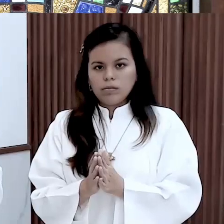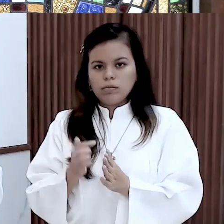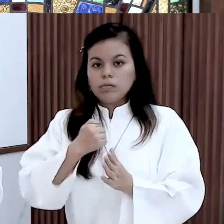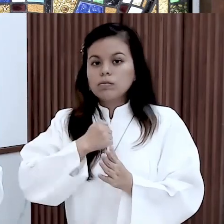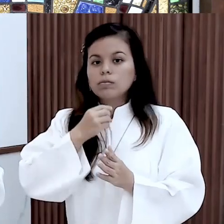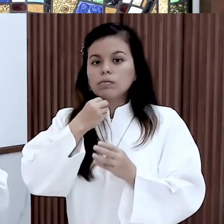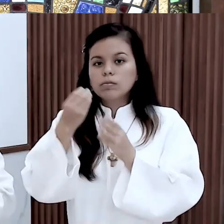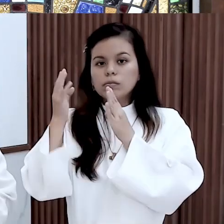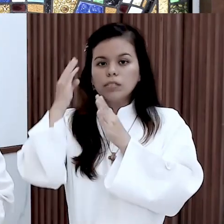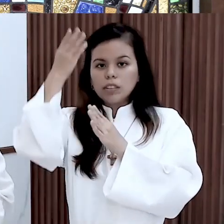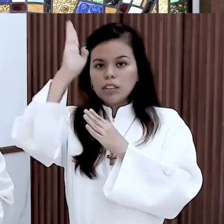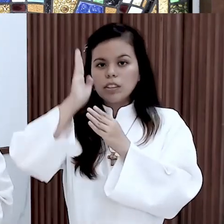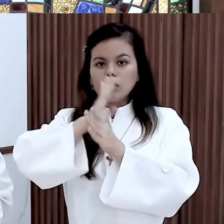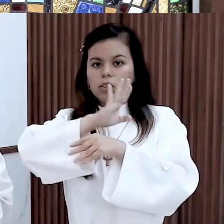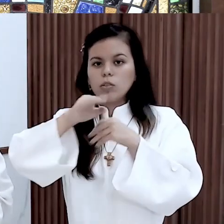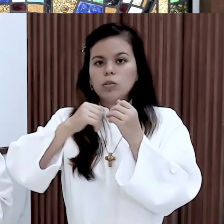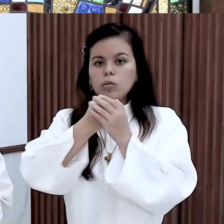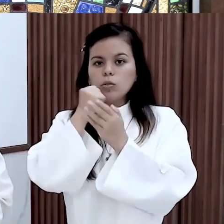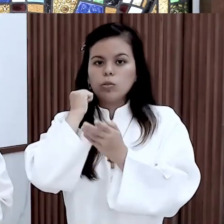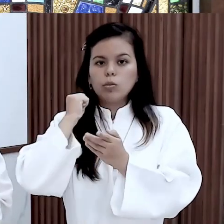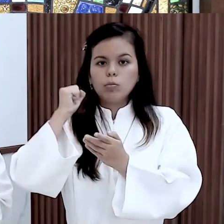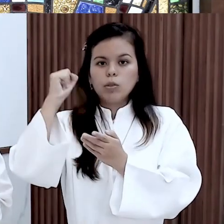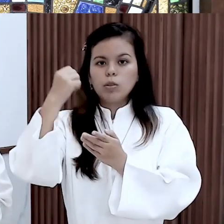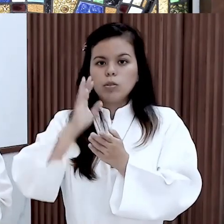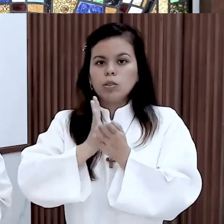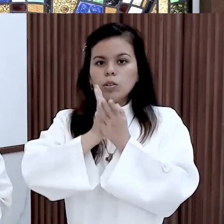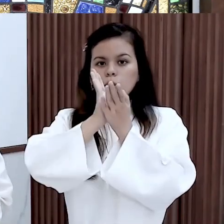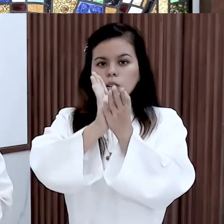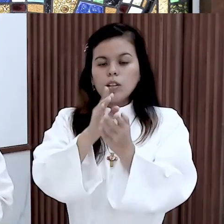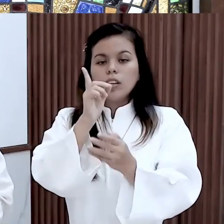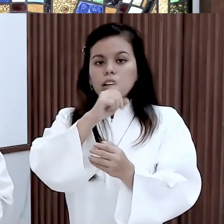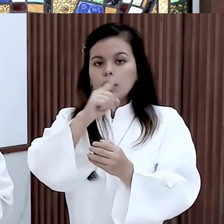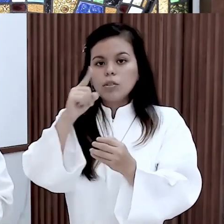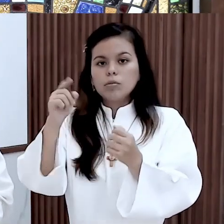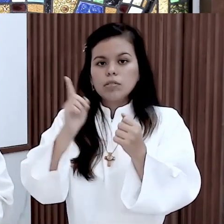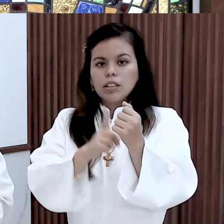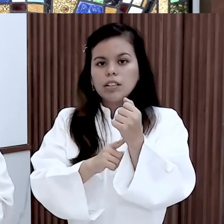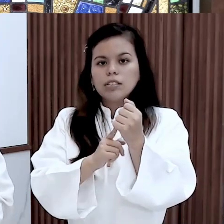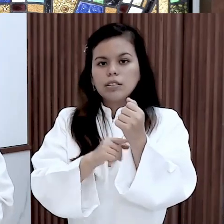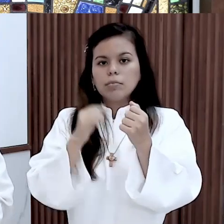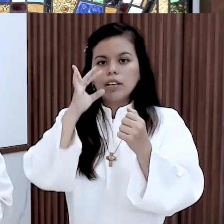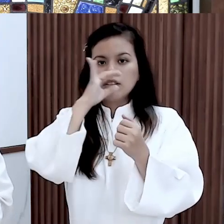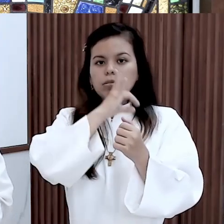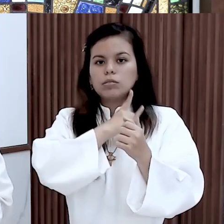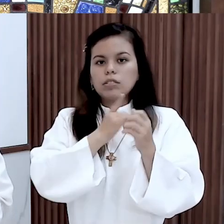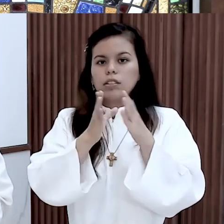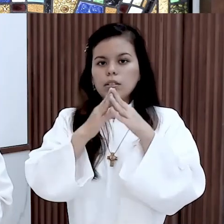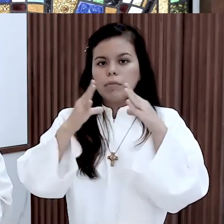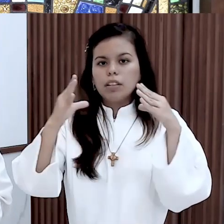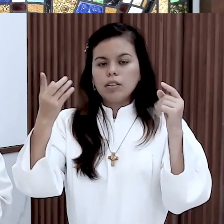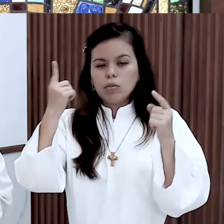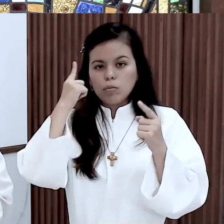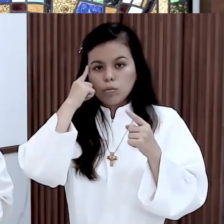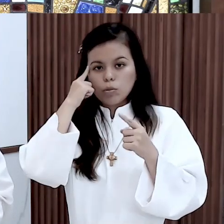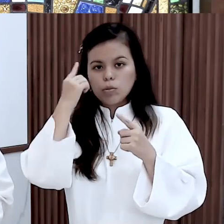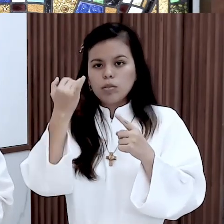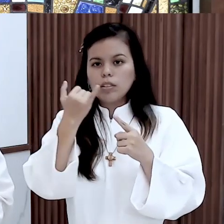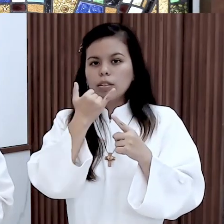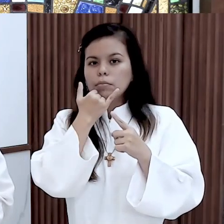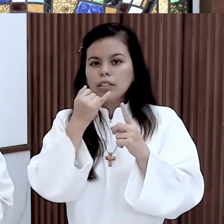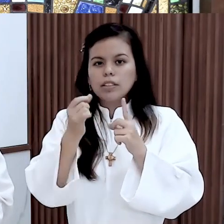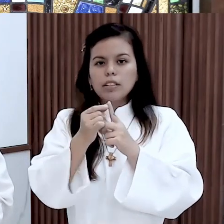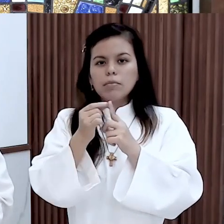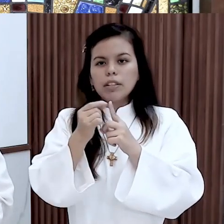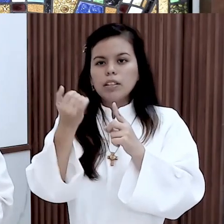Yo confieso ante Dios Todopoderoso y ante ustedes, hermanos, que he pecado mucho